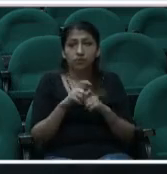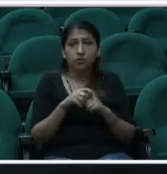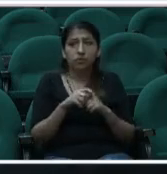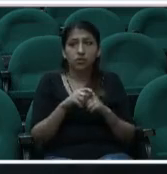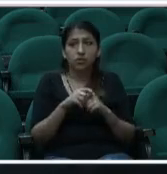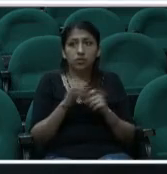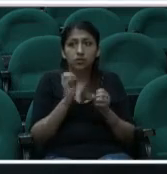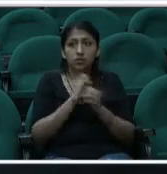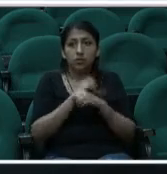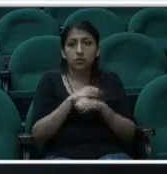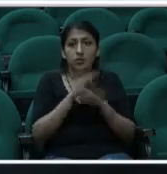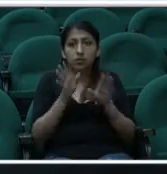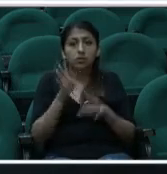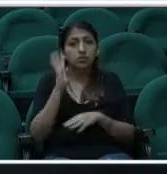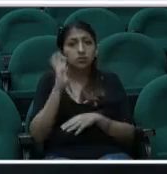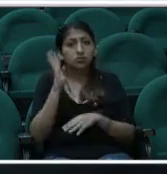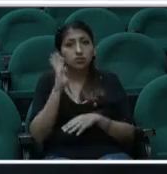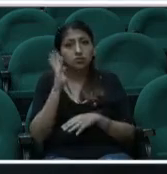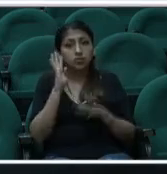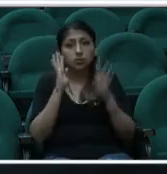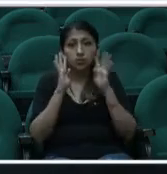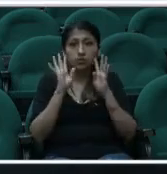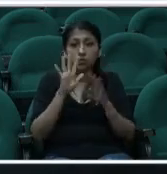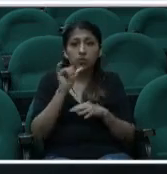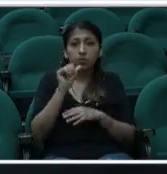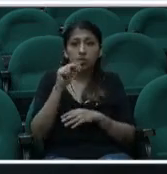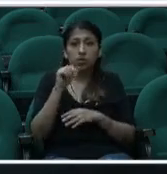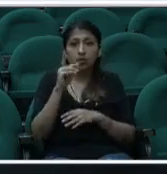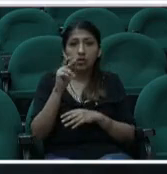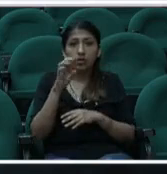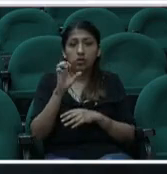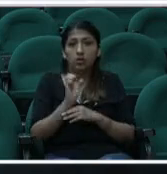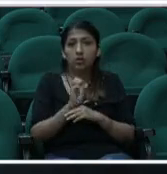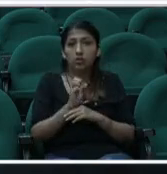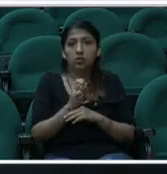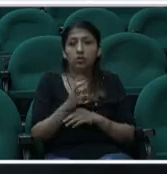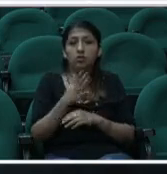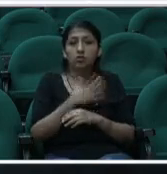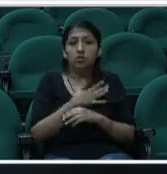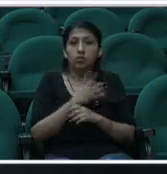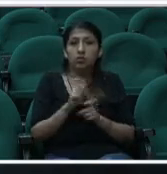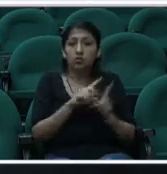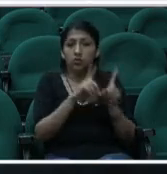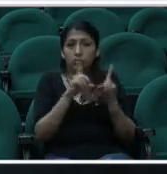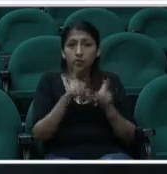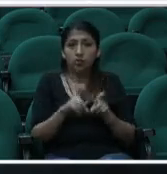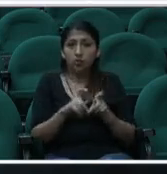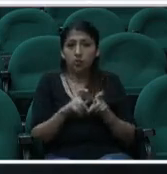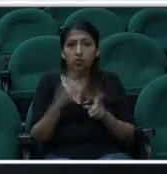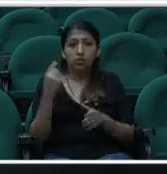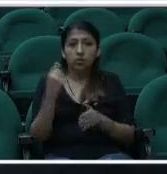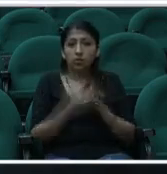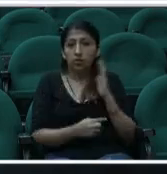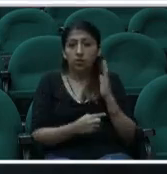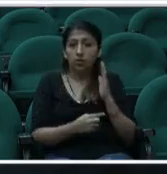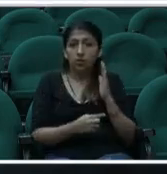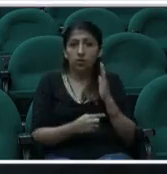se ha escuchado las exposiciones de andrés no yo le preguntaría qué